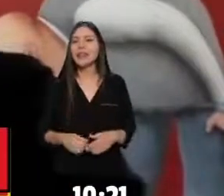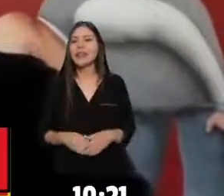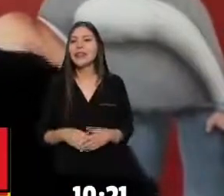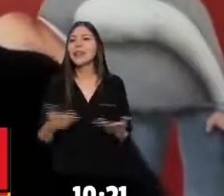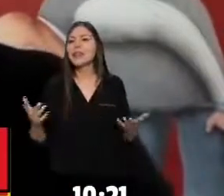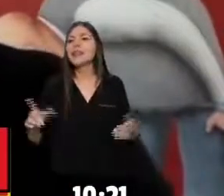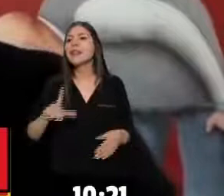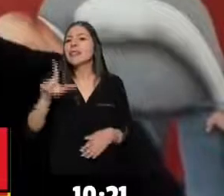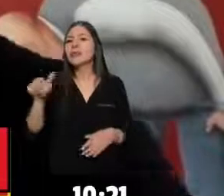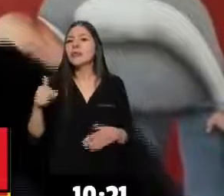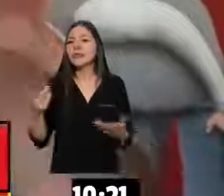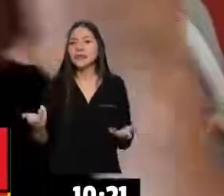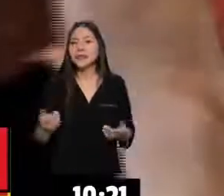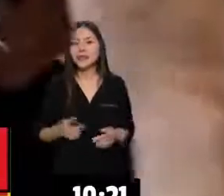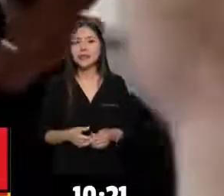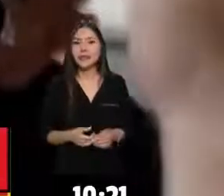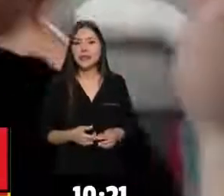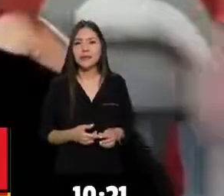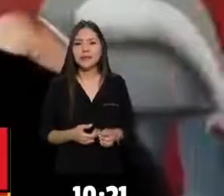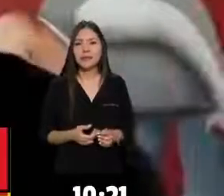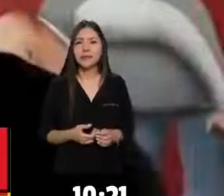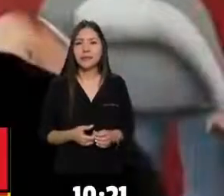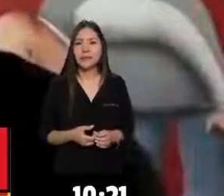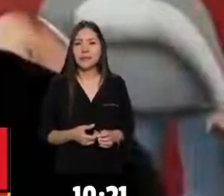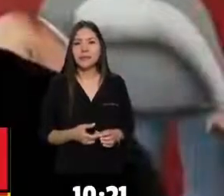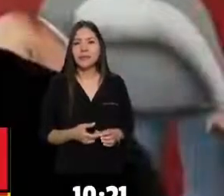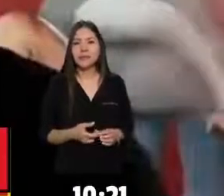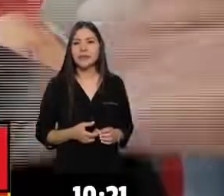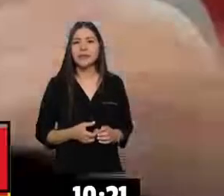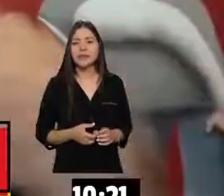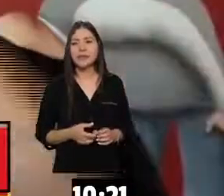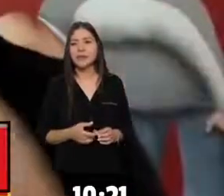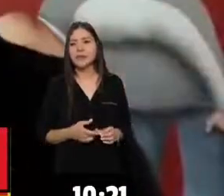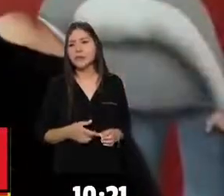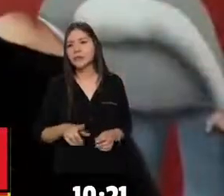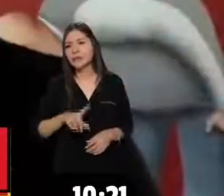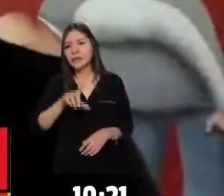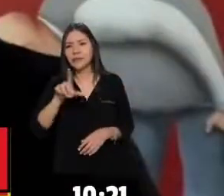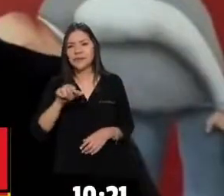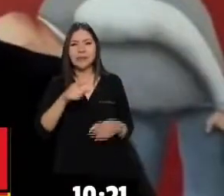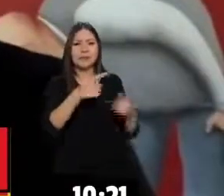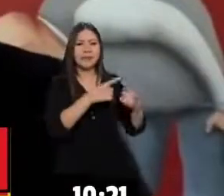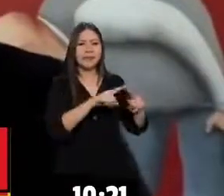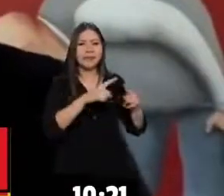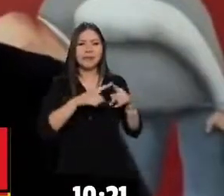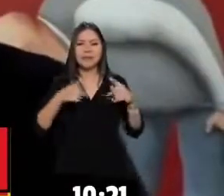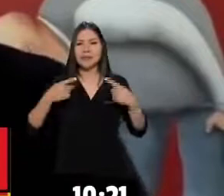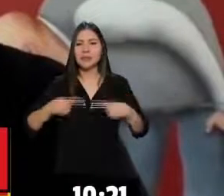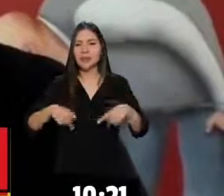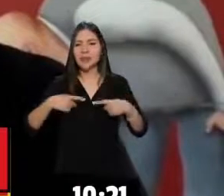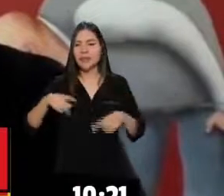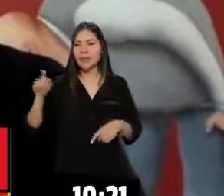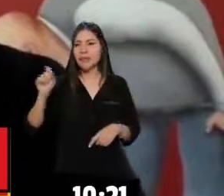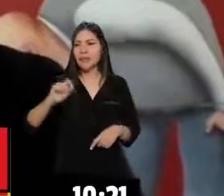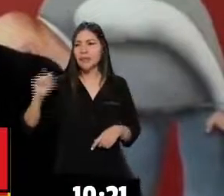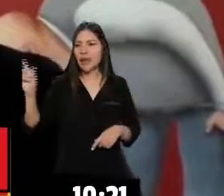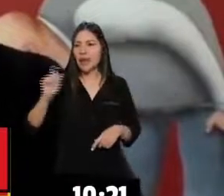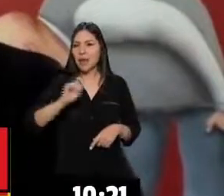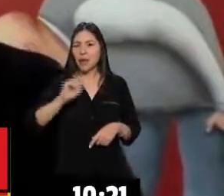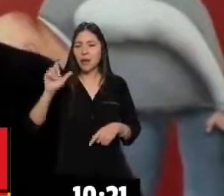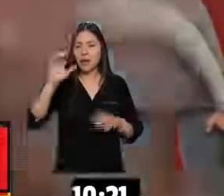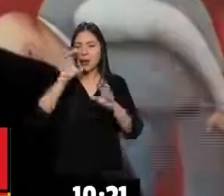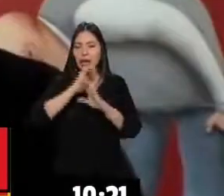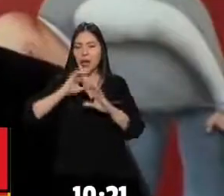Y luego. Y luego, bueno, entonces luego me junté con todos estos compositores muy famosos. Hicimos las